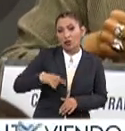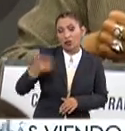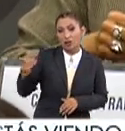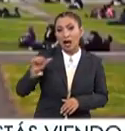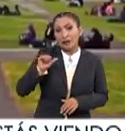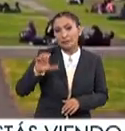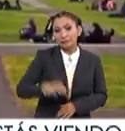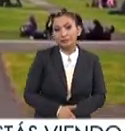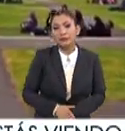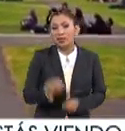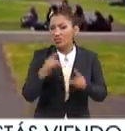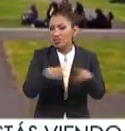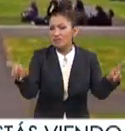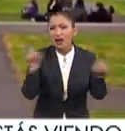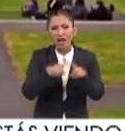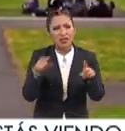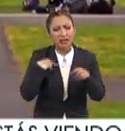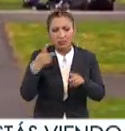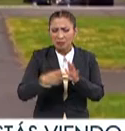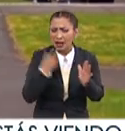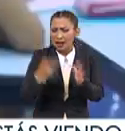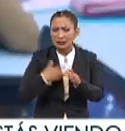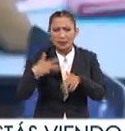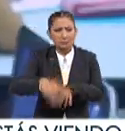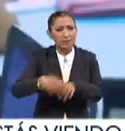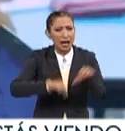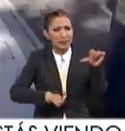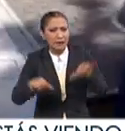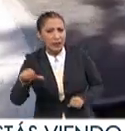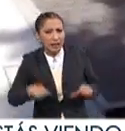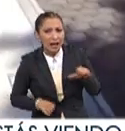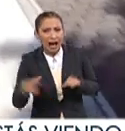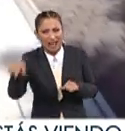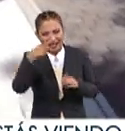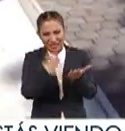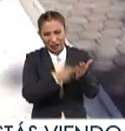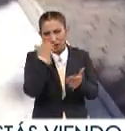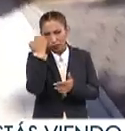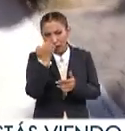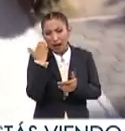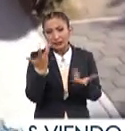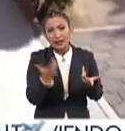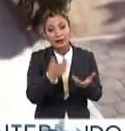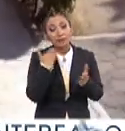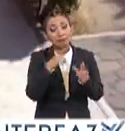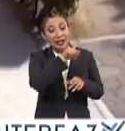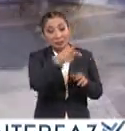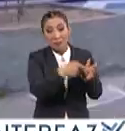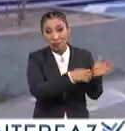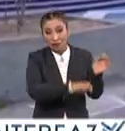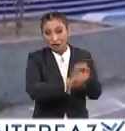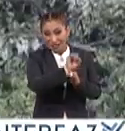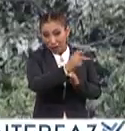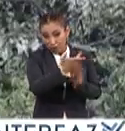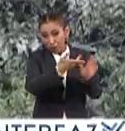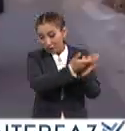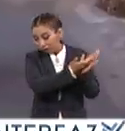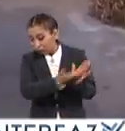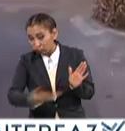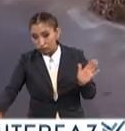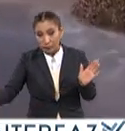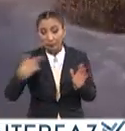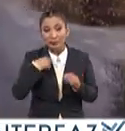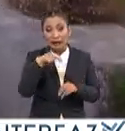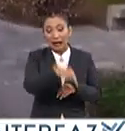sociedad civil. Numerosos son los eventos y las actividades académicas que se han ejercido después de